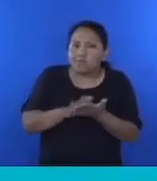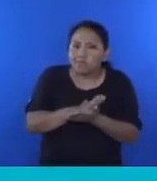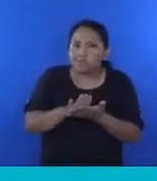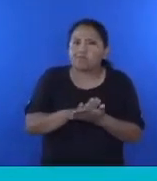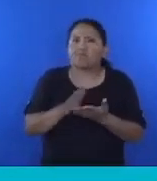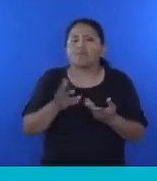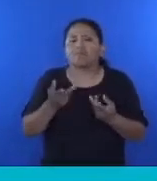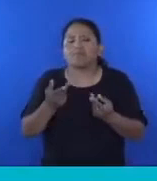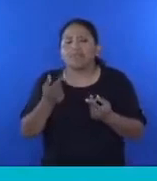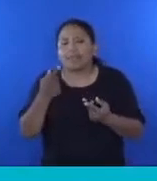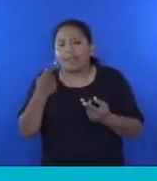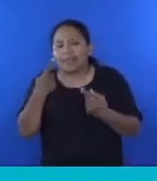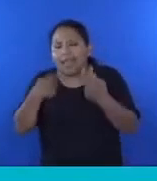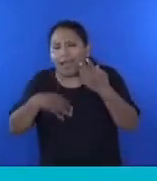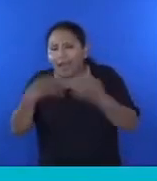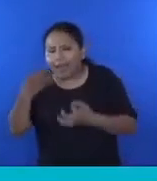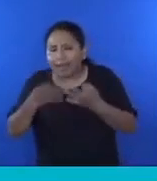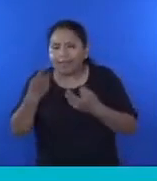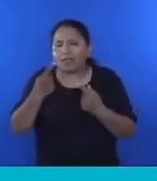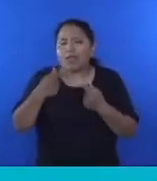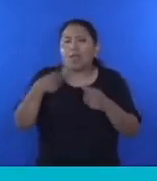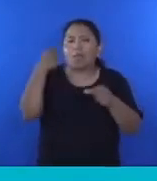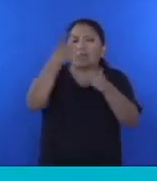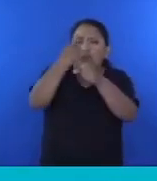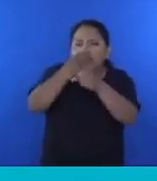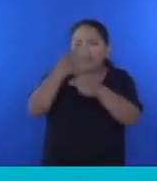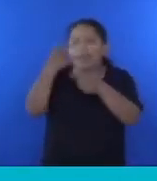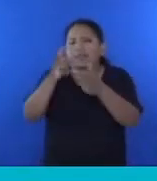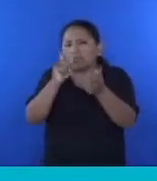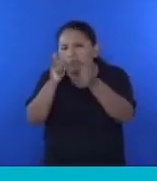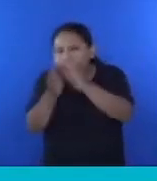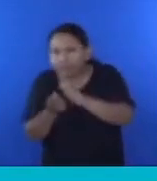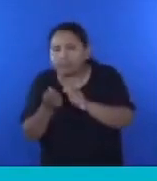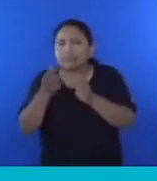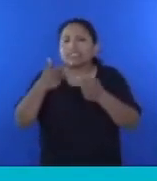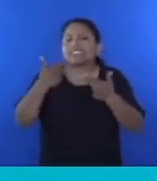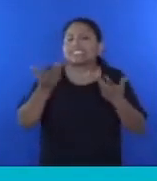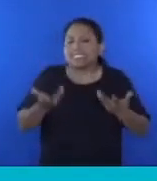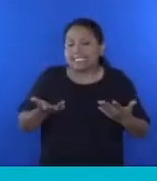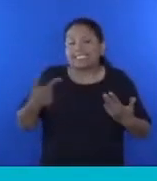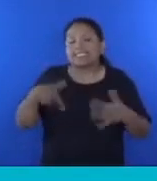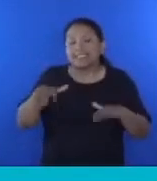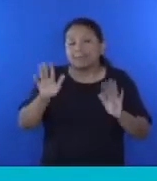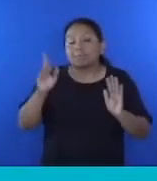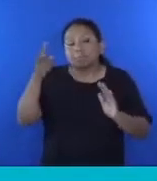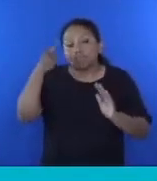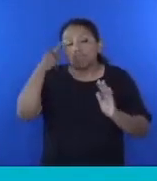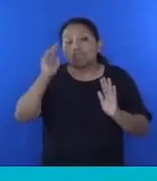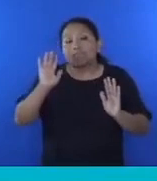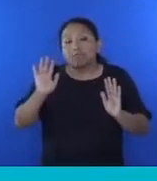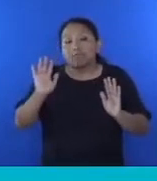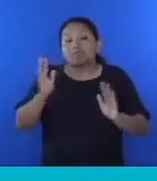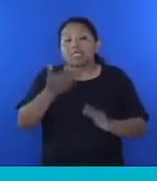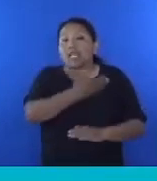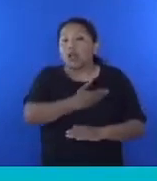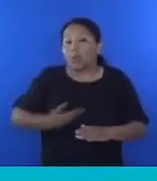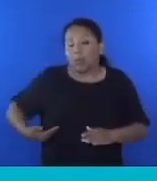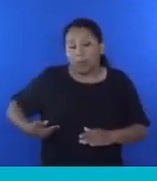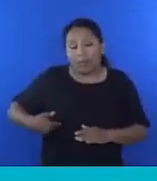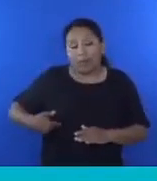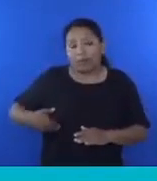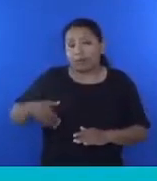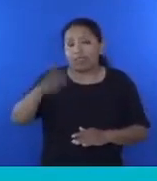podrían rever, prioridades que se podrían modificar, ¿sí? Nosotros creemos que el gobernador debe